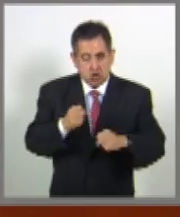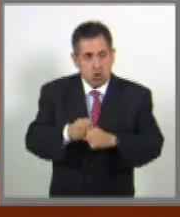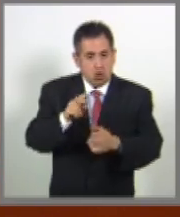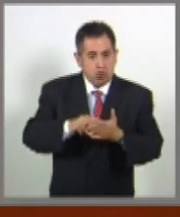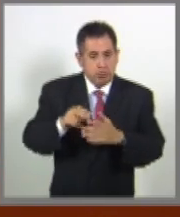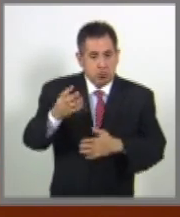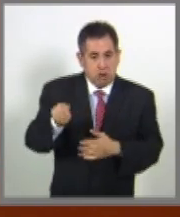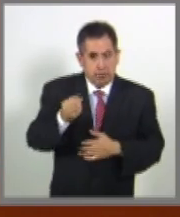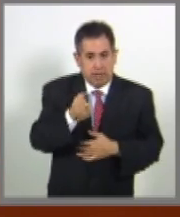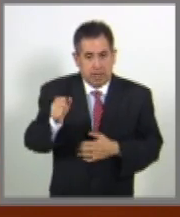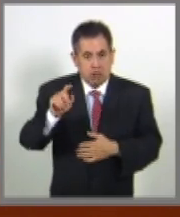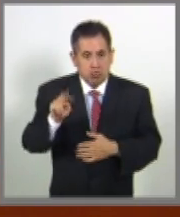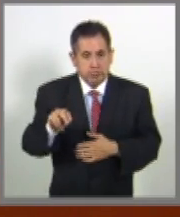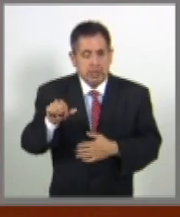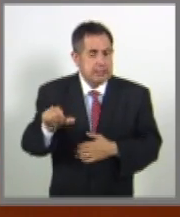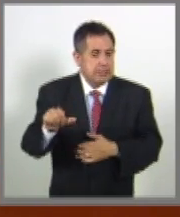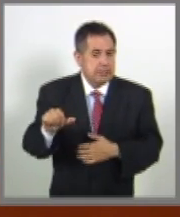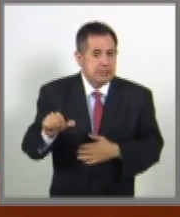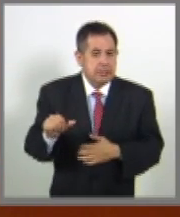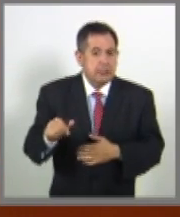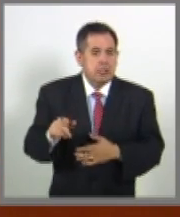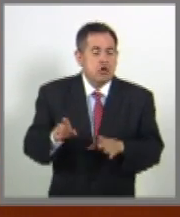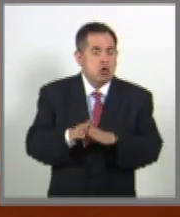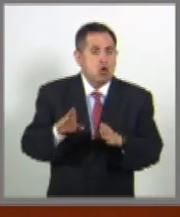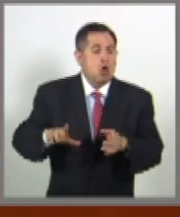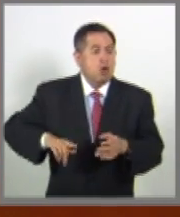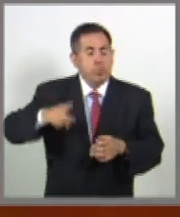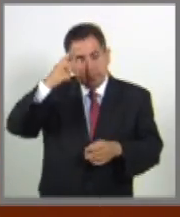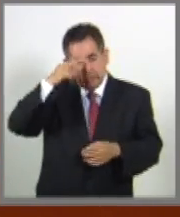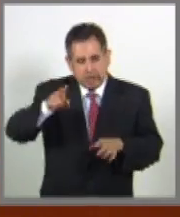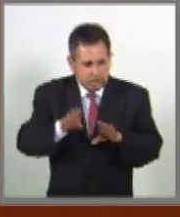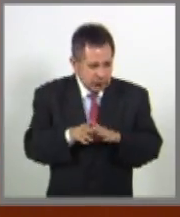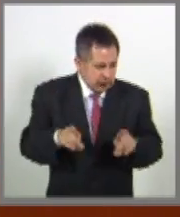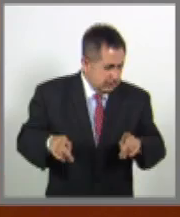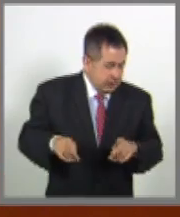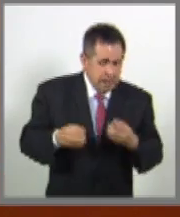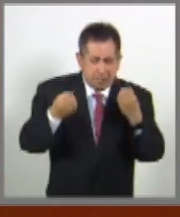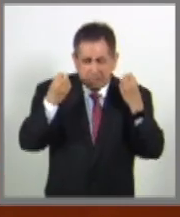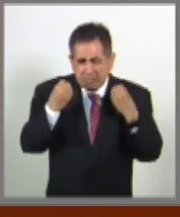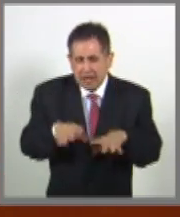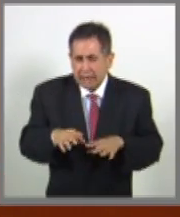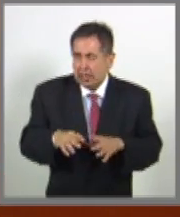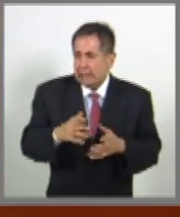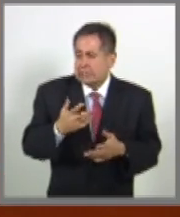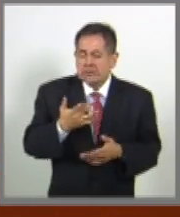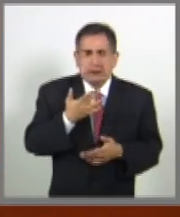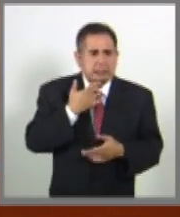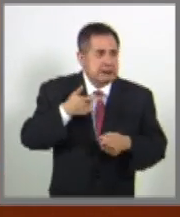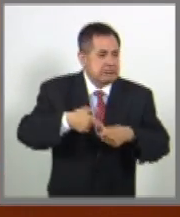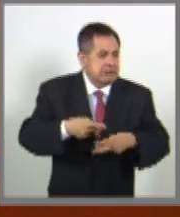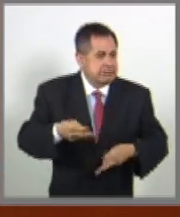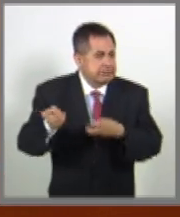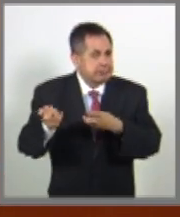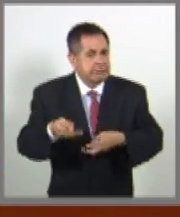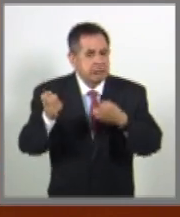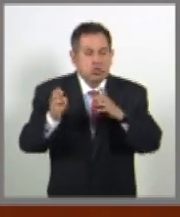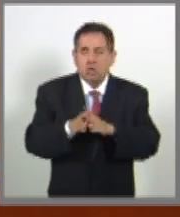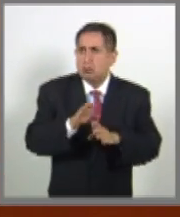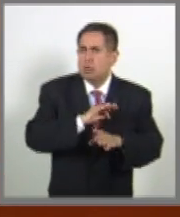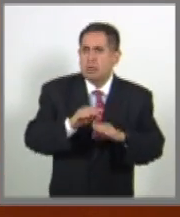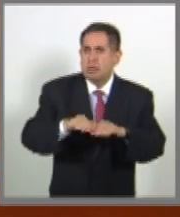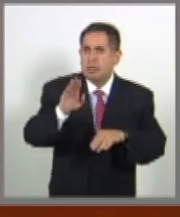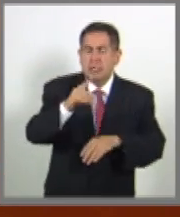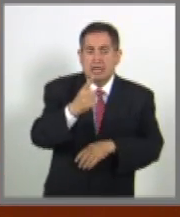2009 al 2016, el Estado mexicano ha acumulado pérdidas en sus finanzas públicas por más